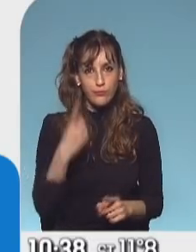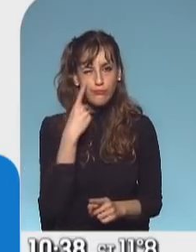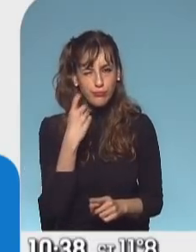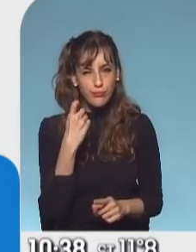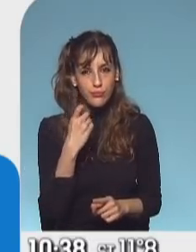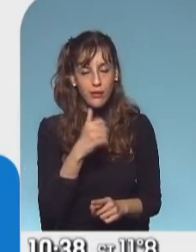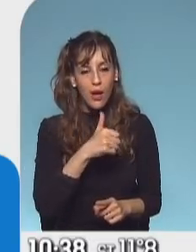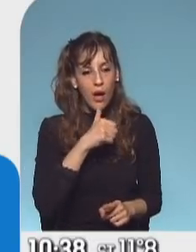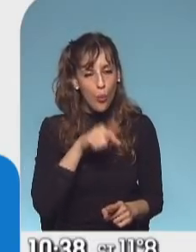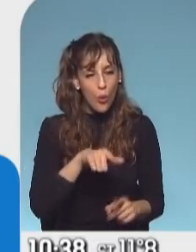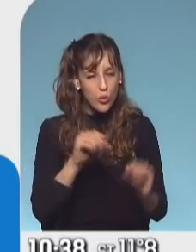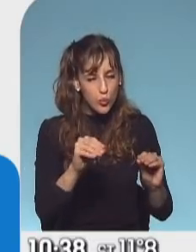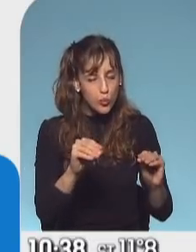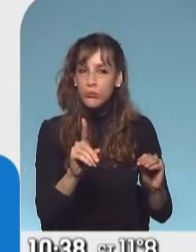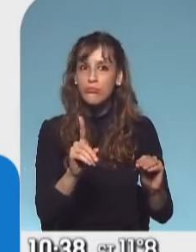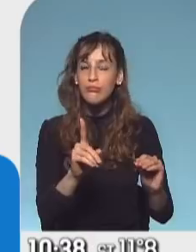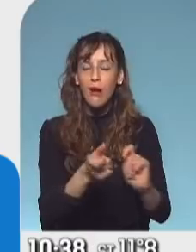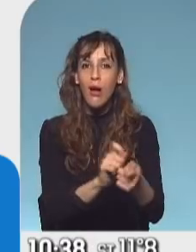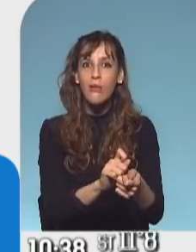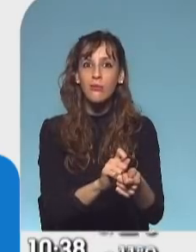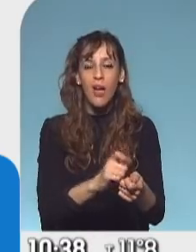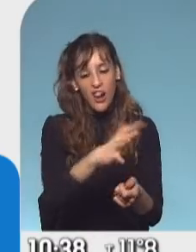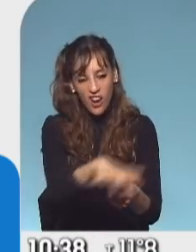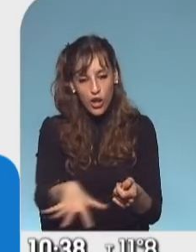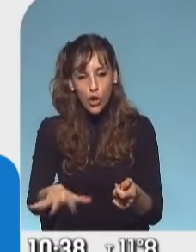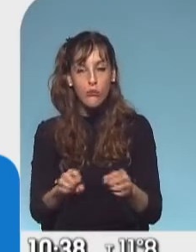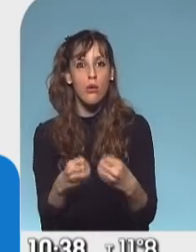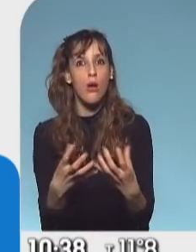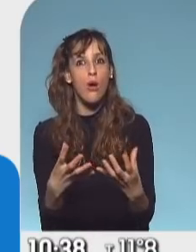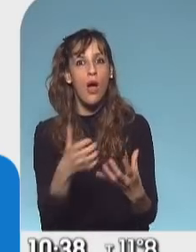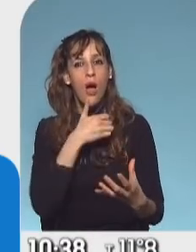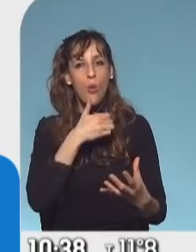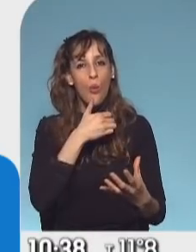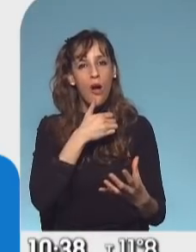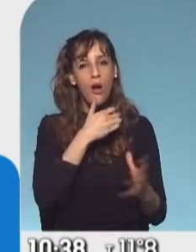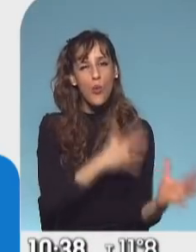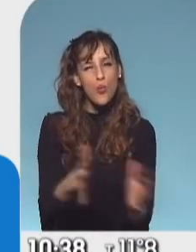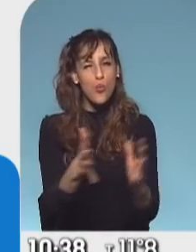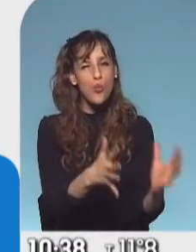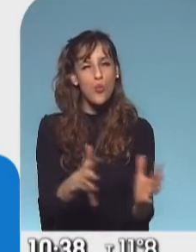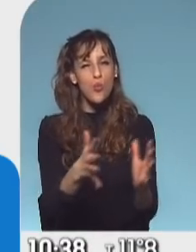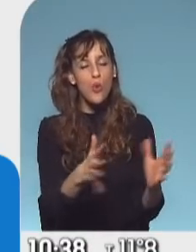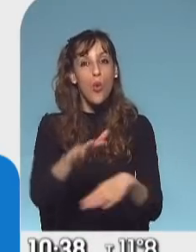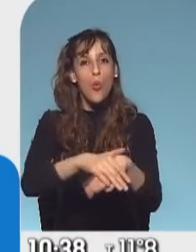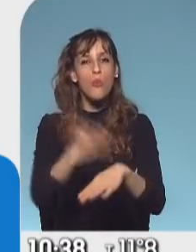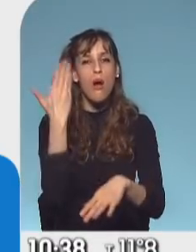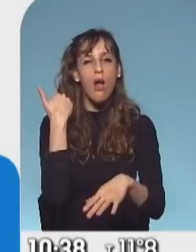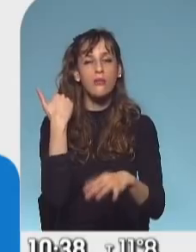se transparentaron, los ríos empezaron a mejorar la calidad del agua porque la contaminación bajaba,